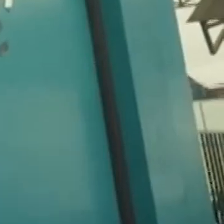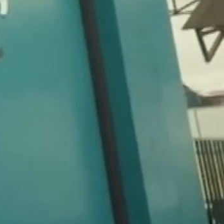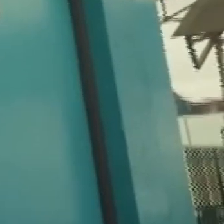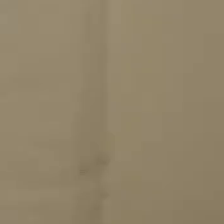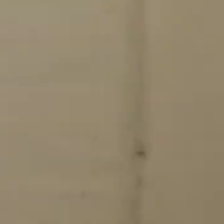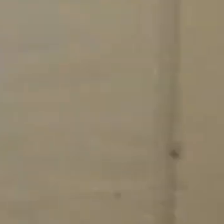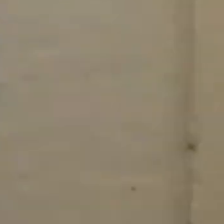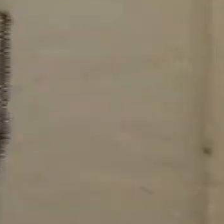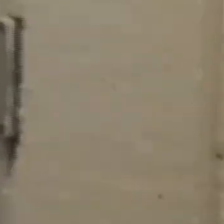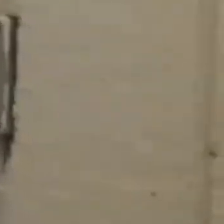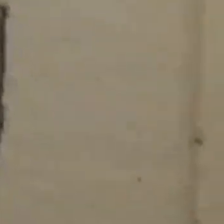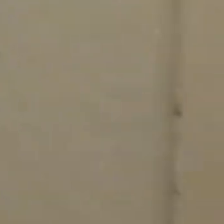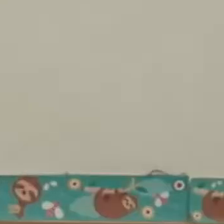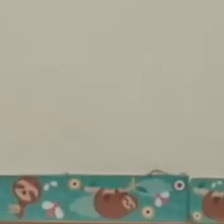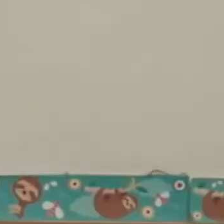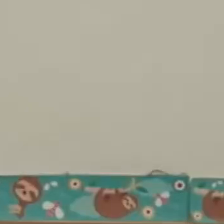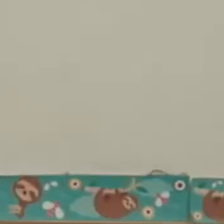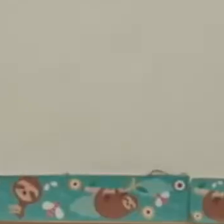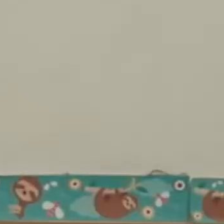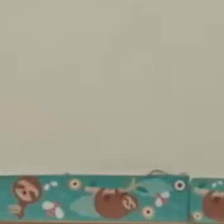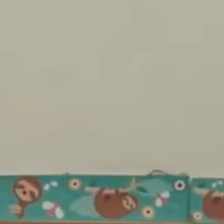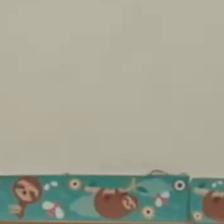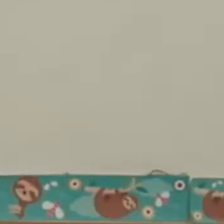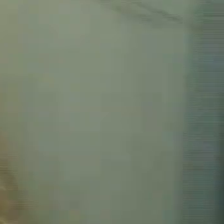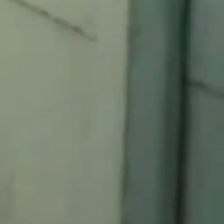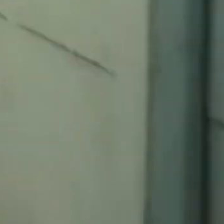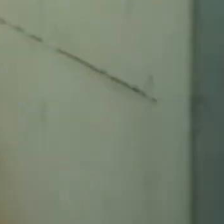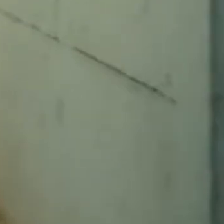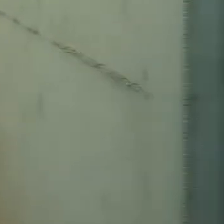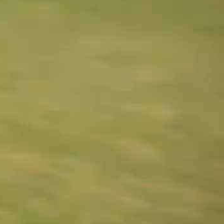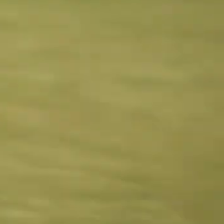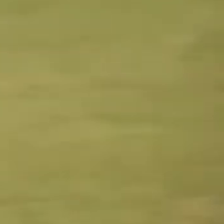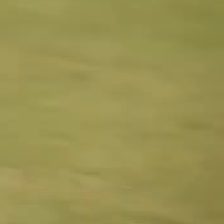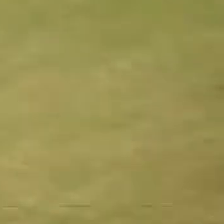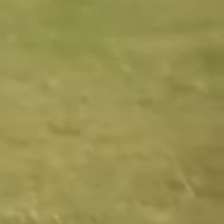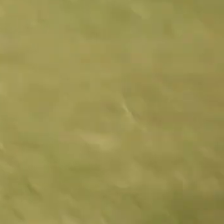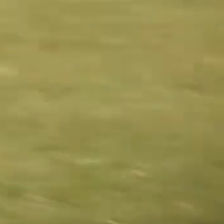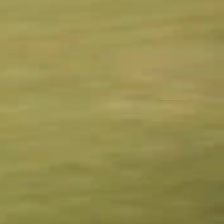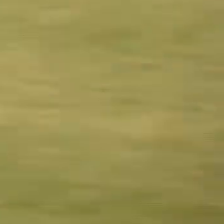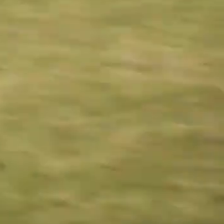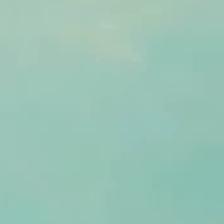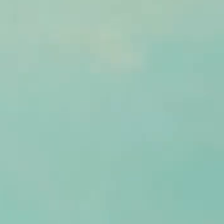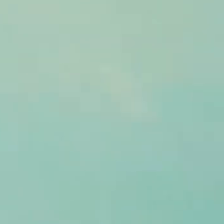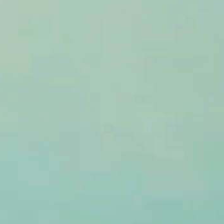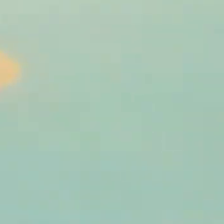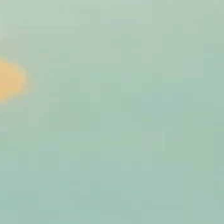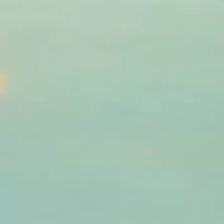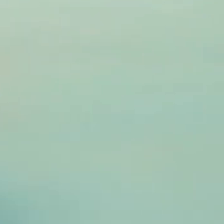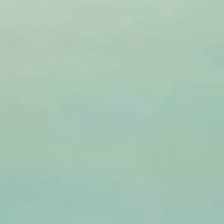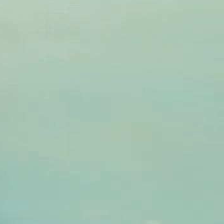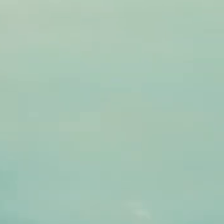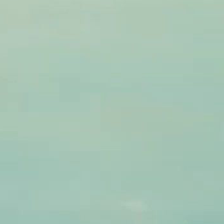Un día más en la escuela es la posibilidad de conocimientos nuevos.